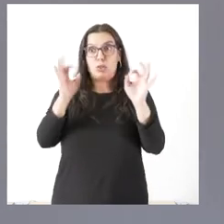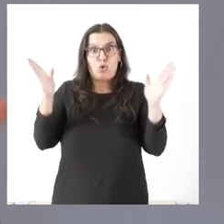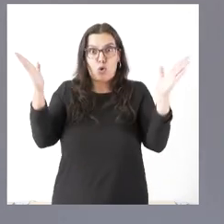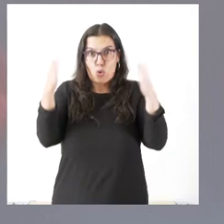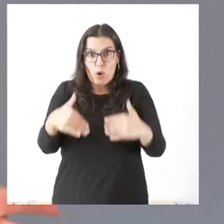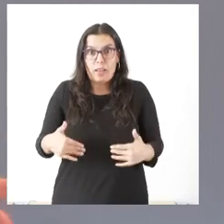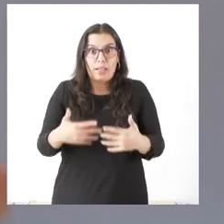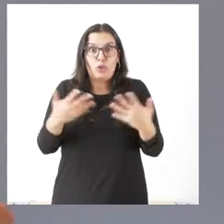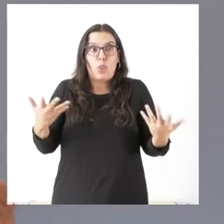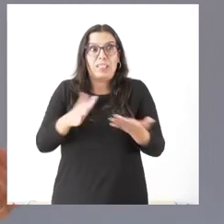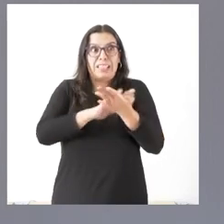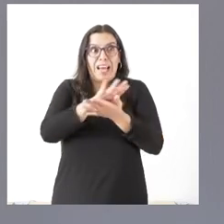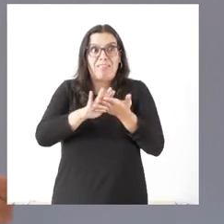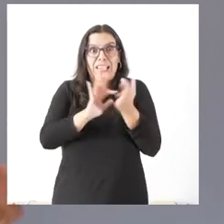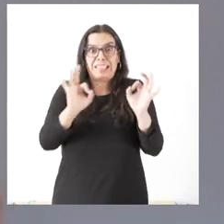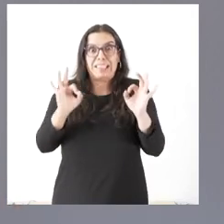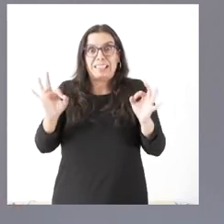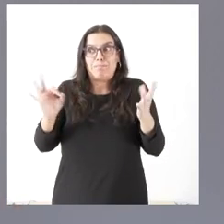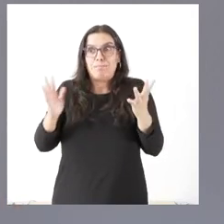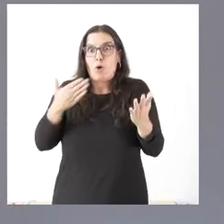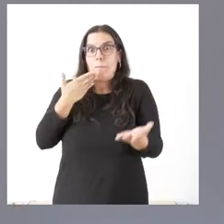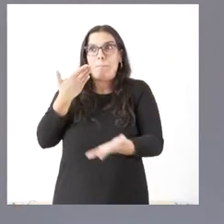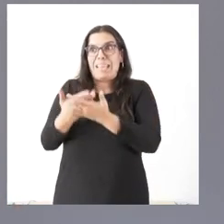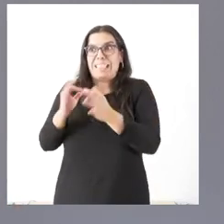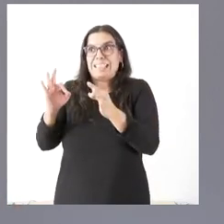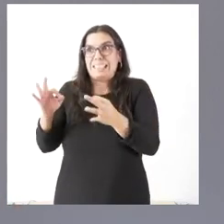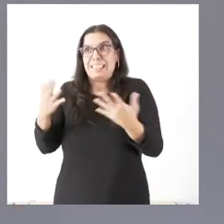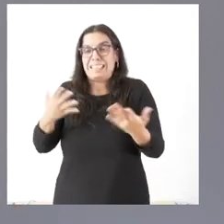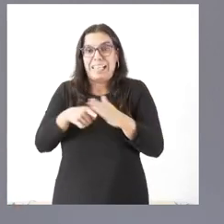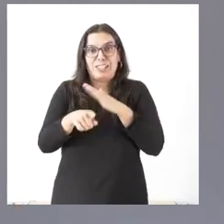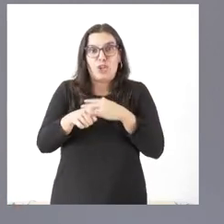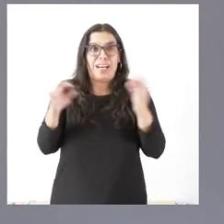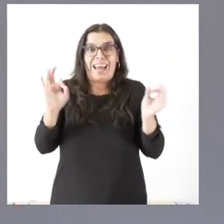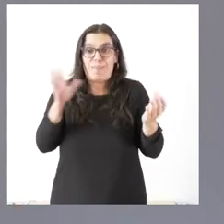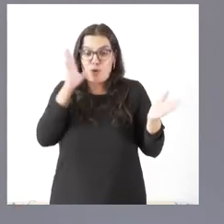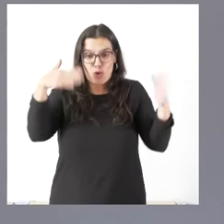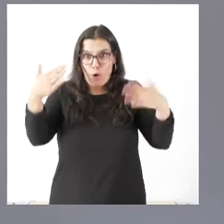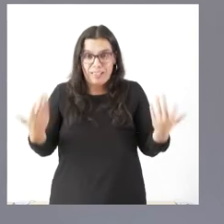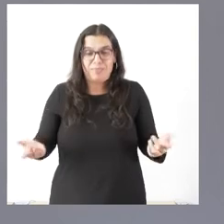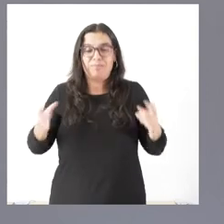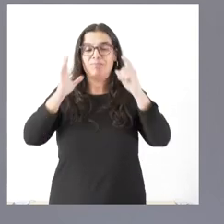no hay nada concreto tampoco que pedir a las autoridades que tramiten este expediente en relación con este asunto.